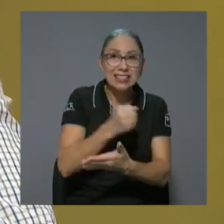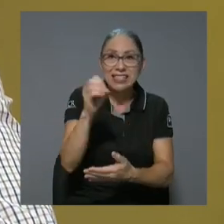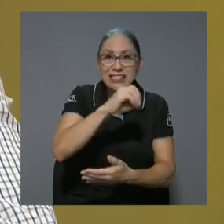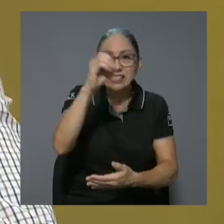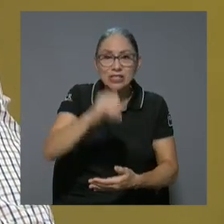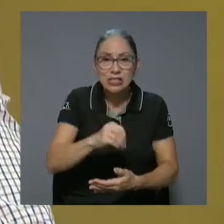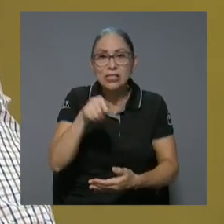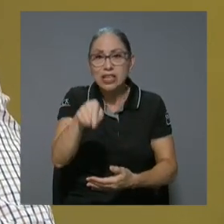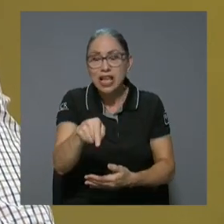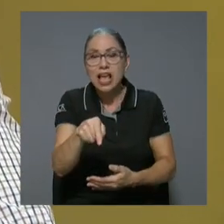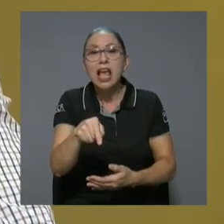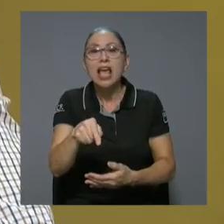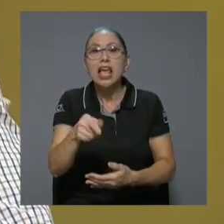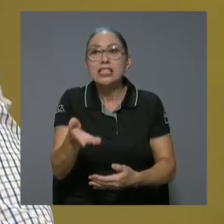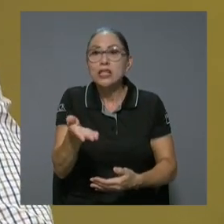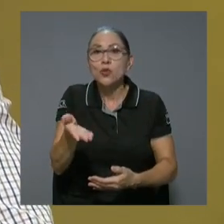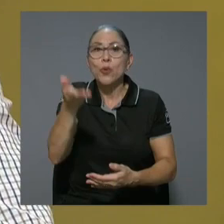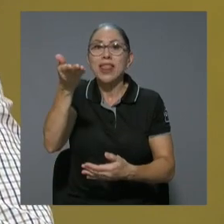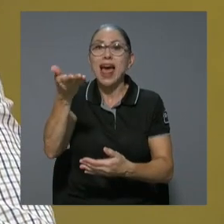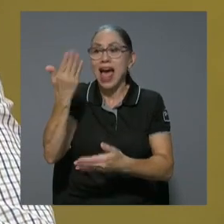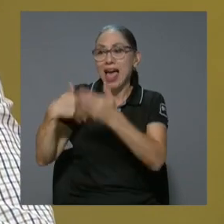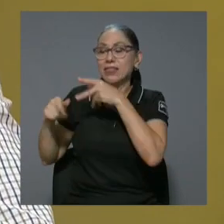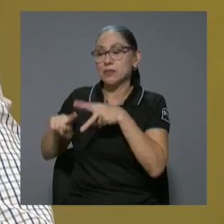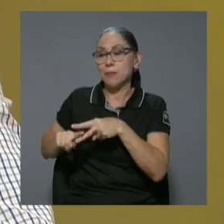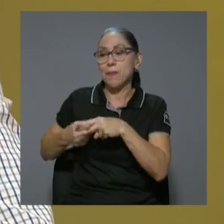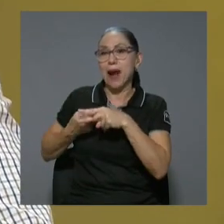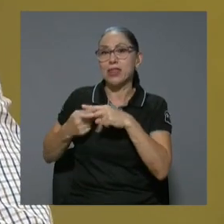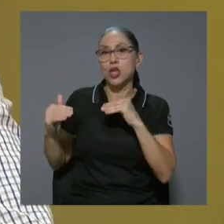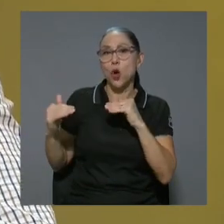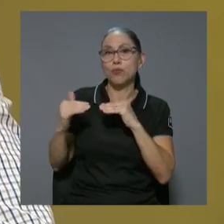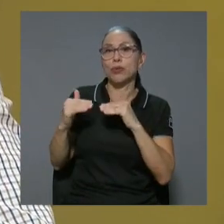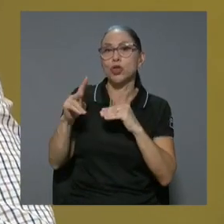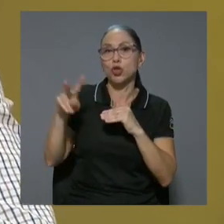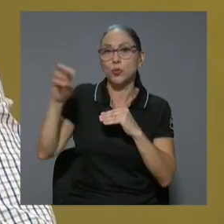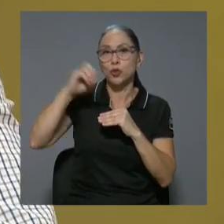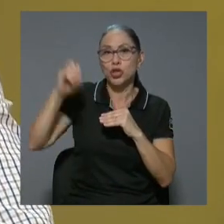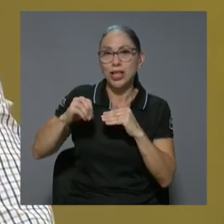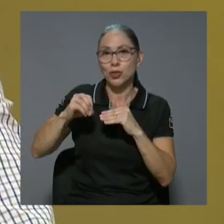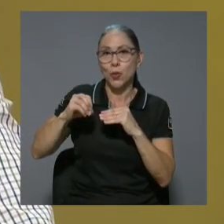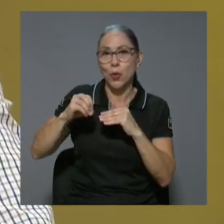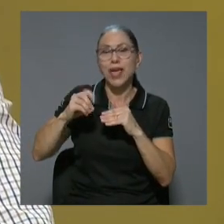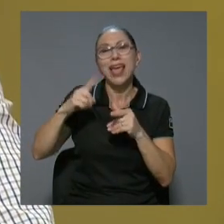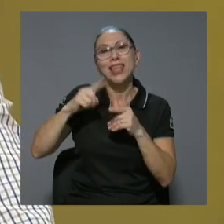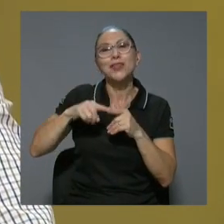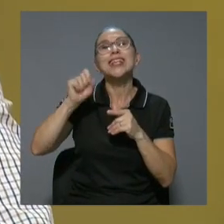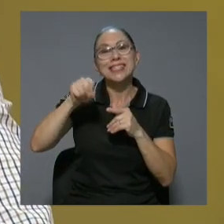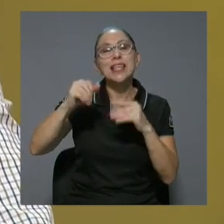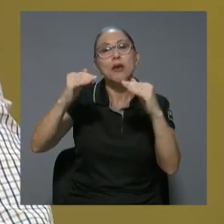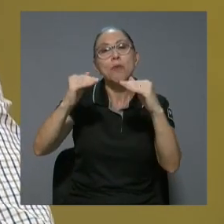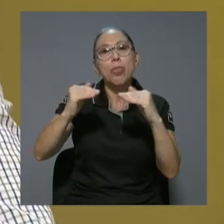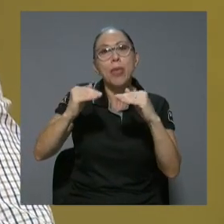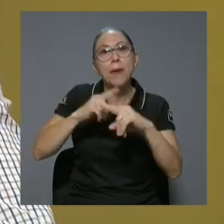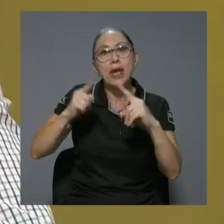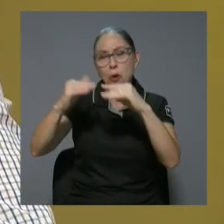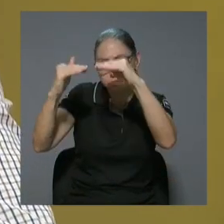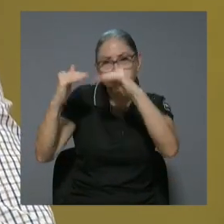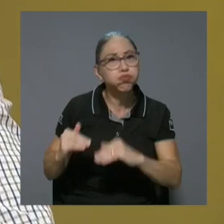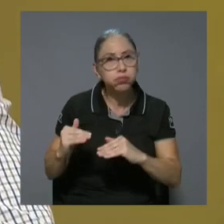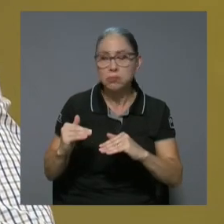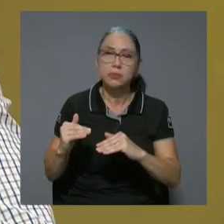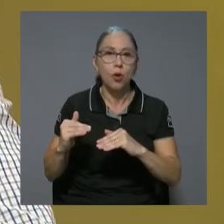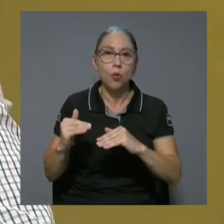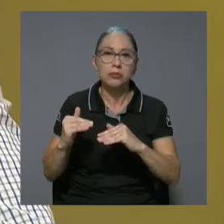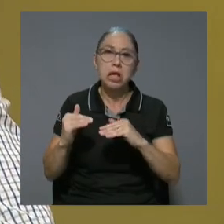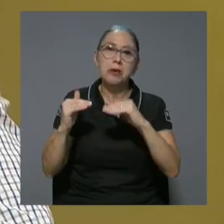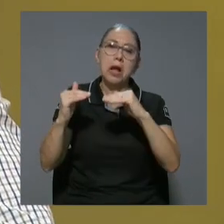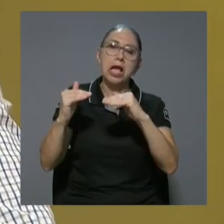tasa de referencia partió del 2%, ¿verdad? Entonces, tasas más bajitas, pero no excesivamente, no van a bajar sustancialmente,